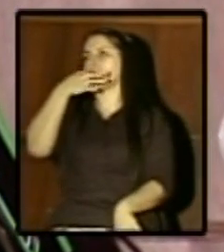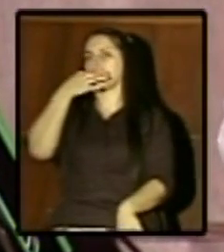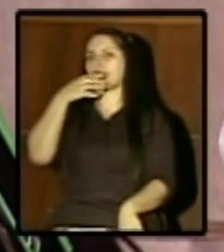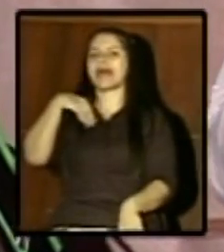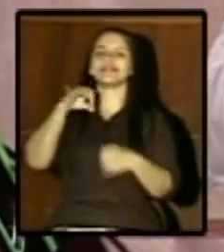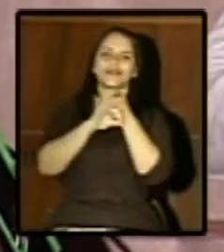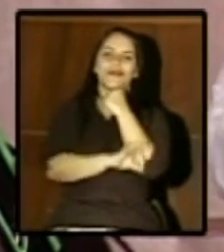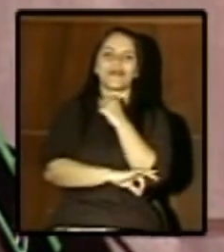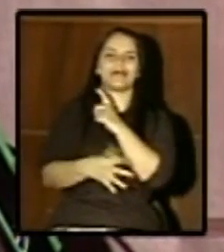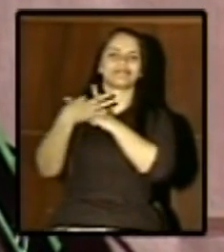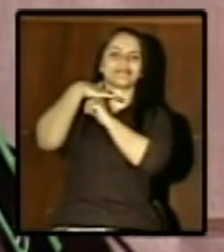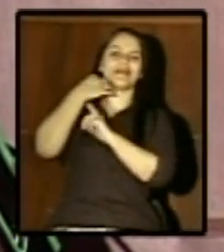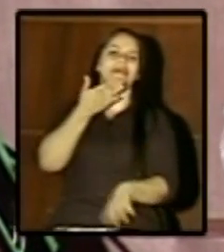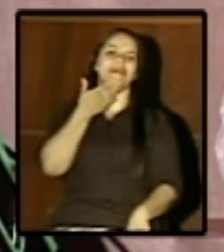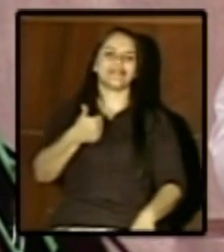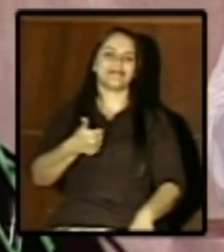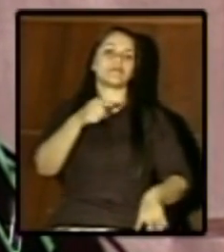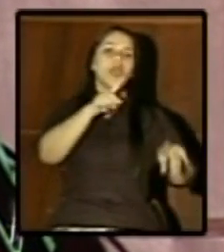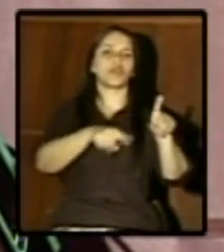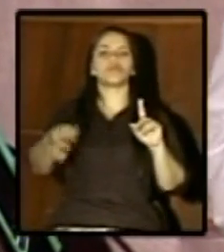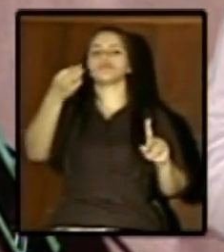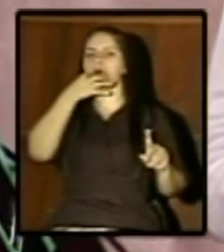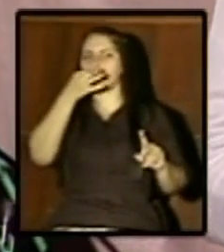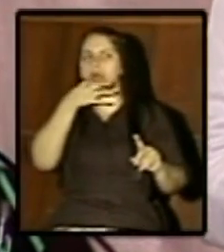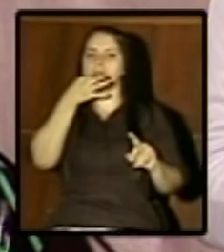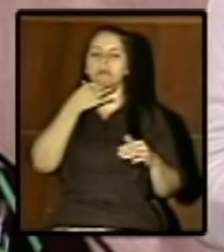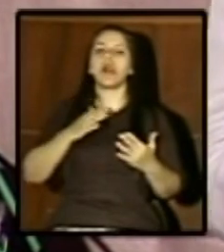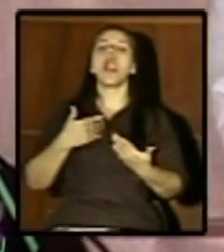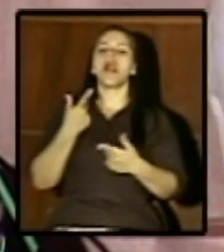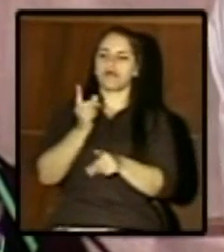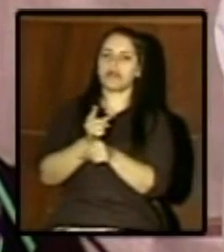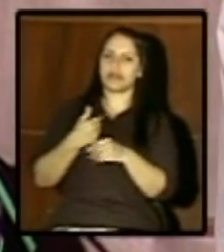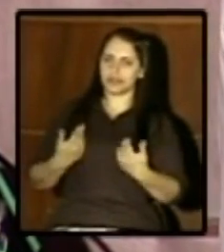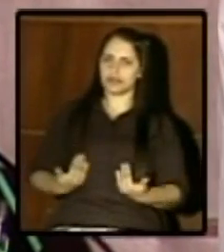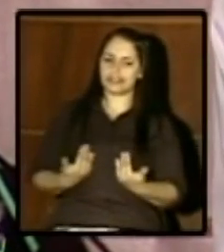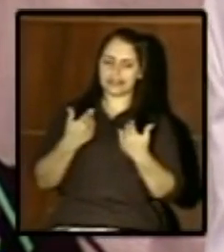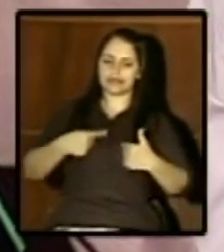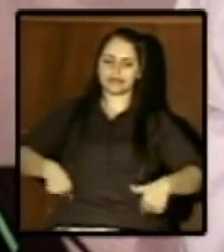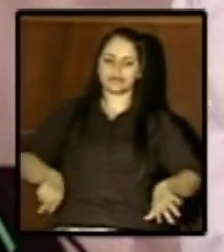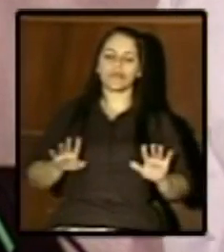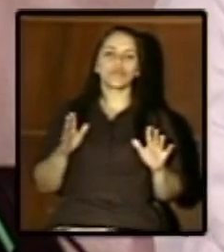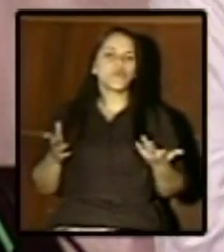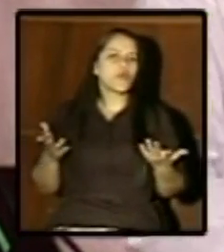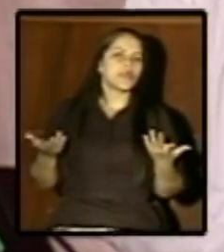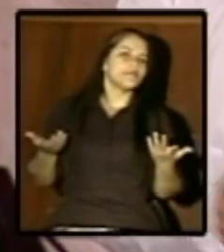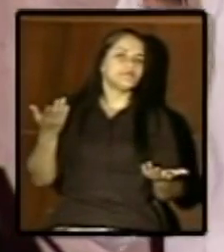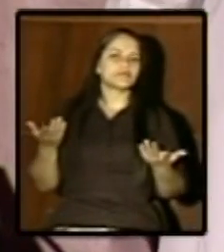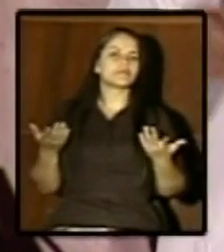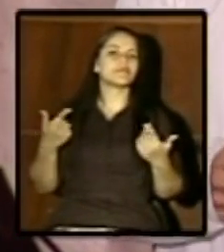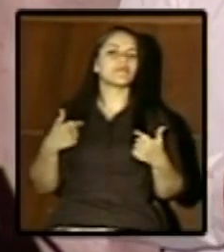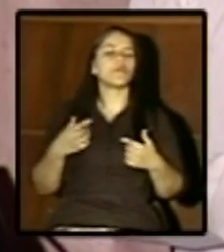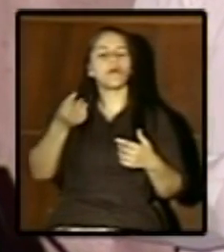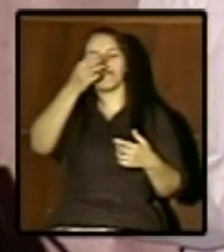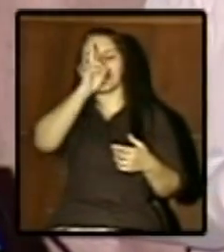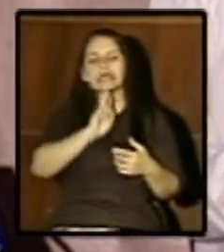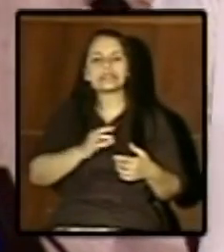pesar de que la radiografía no es que mejore, el paciente se siente mejor. Y hay pacientes que tienen una respuesta muy adecuada al tomar estos medicamentos,